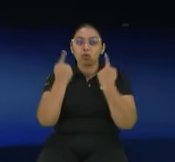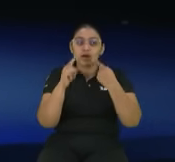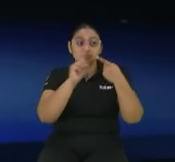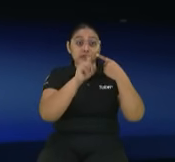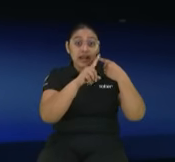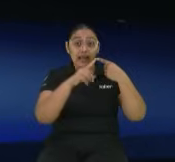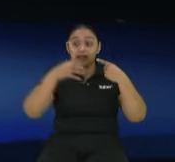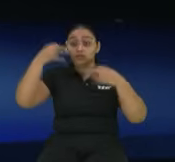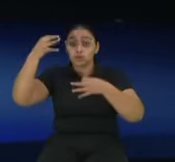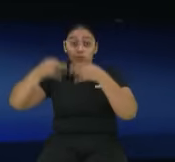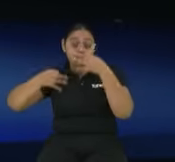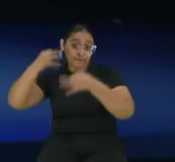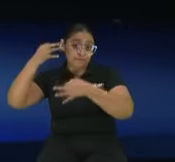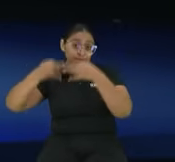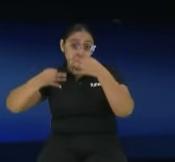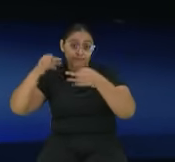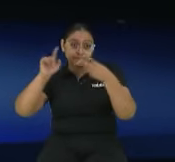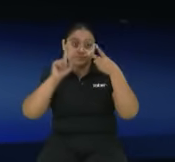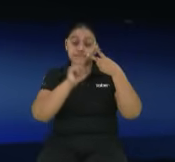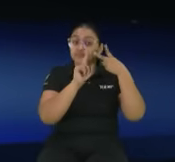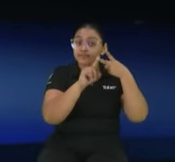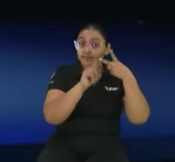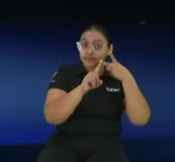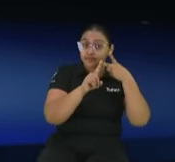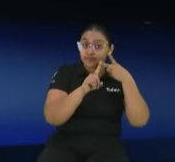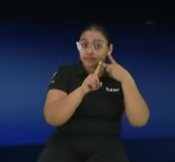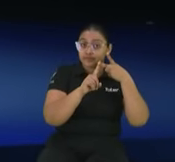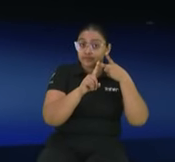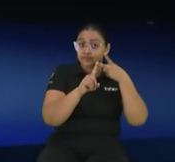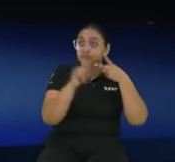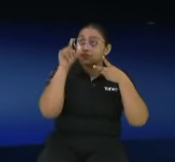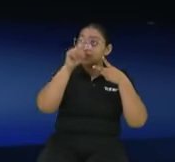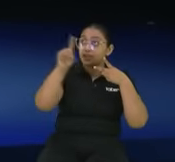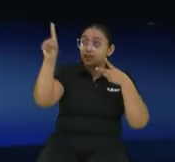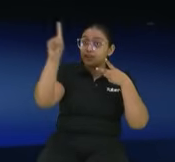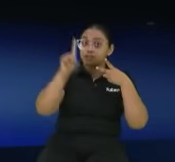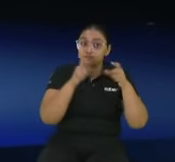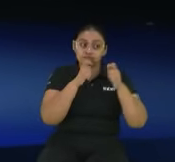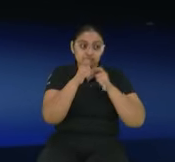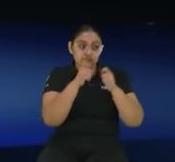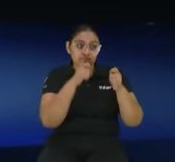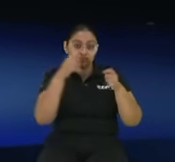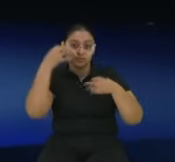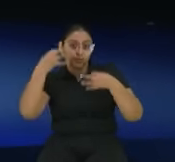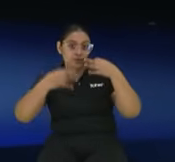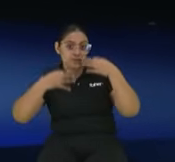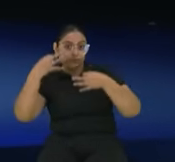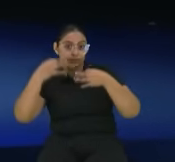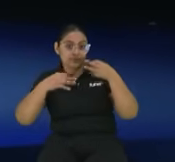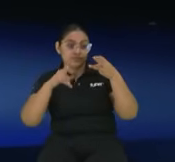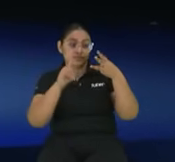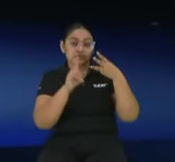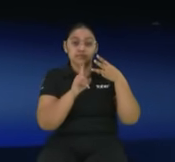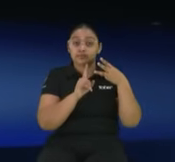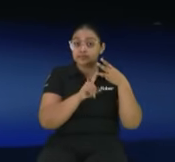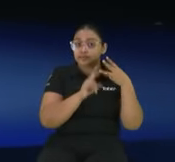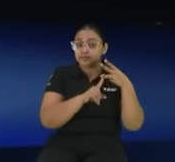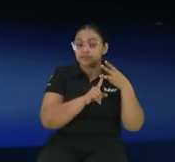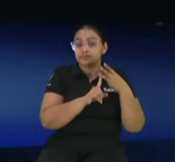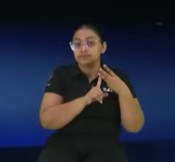juicio la segunda justicia y la tercera Ahí